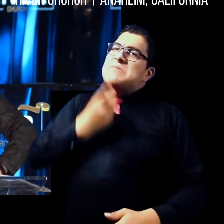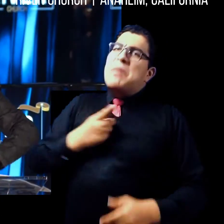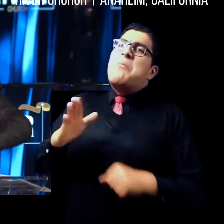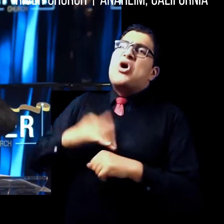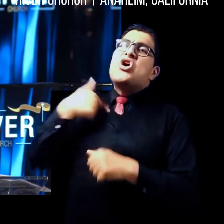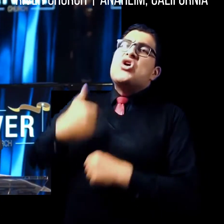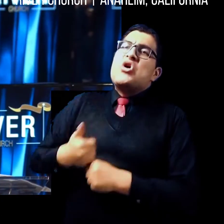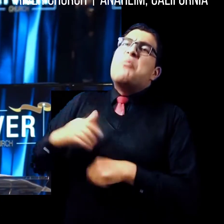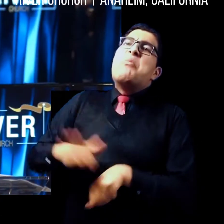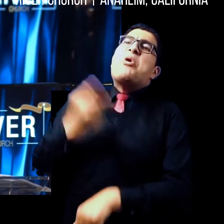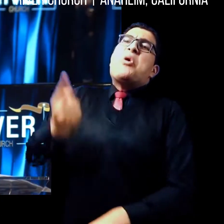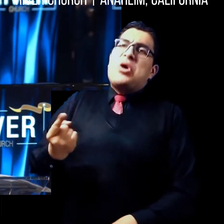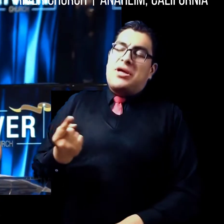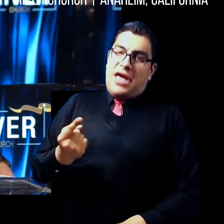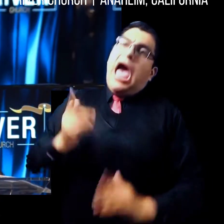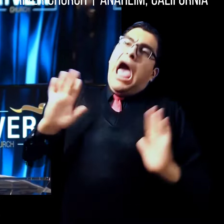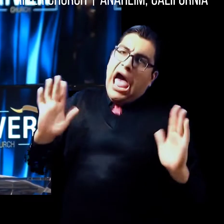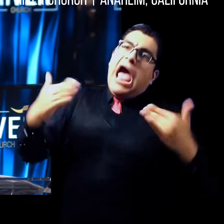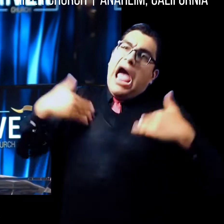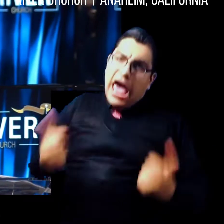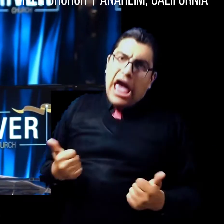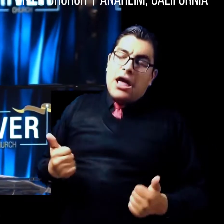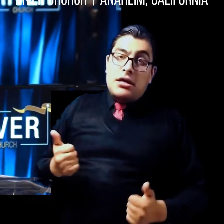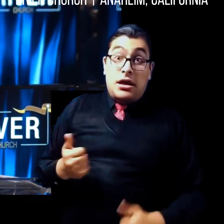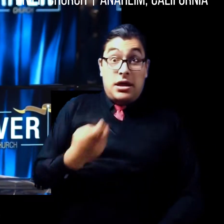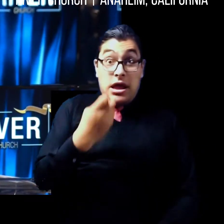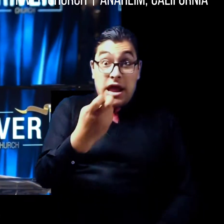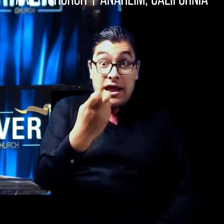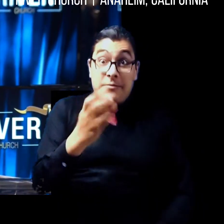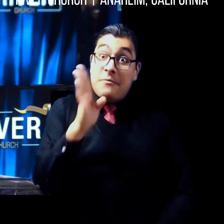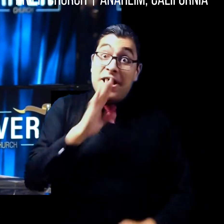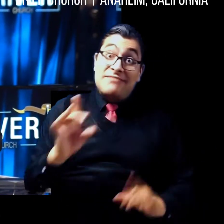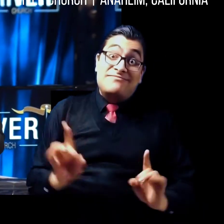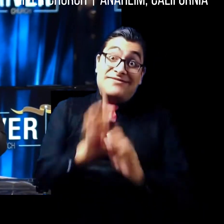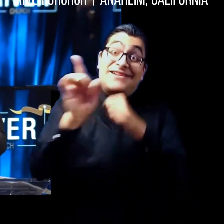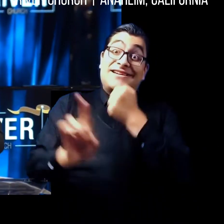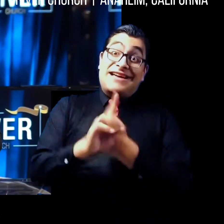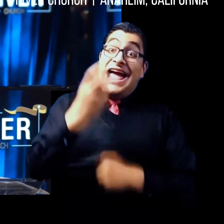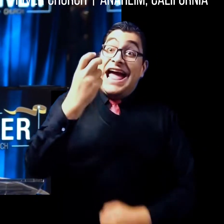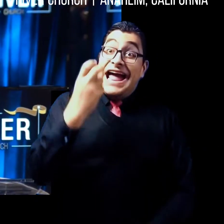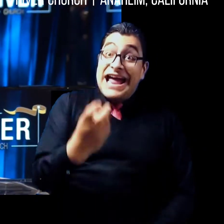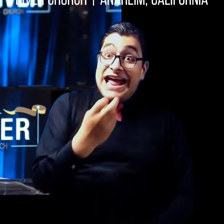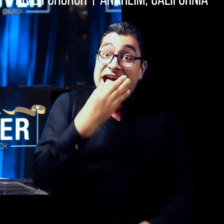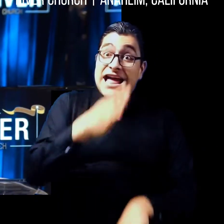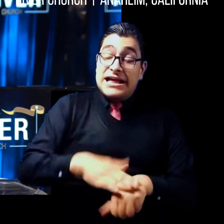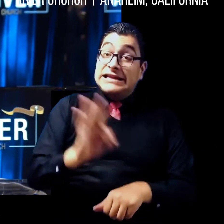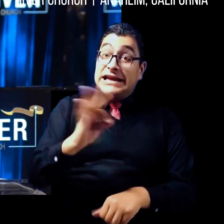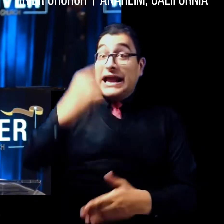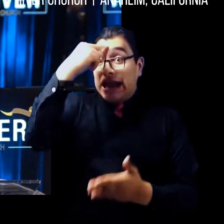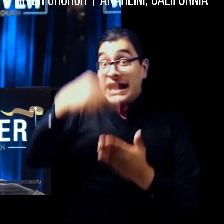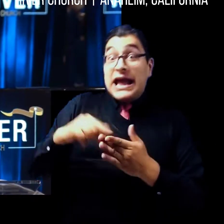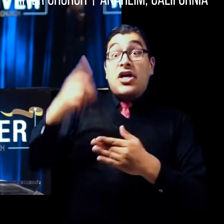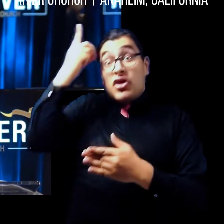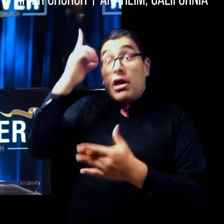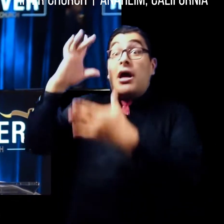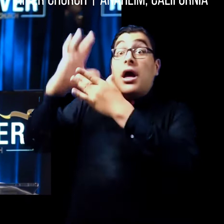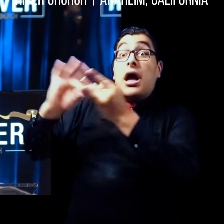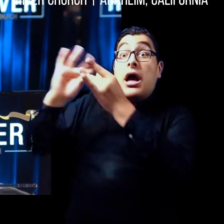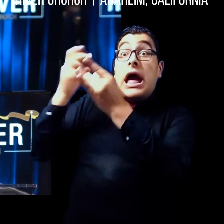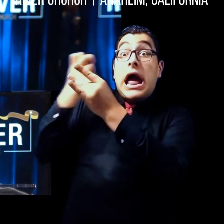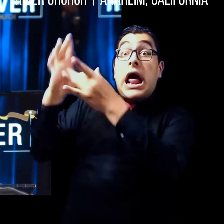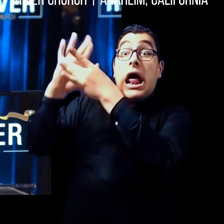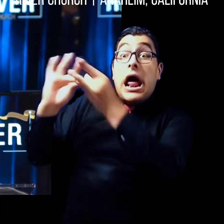estoy sufriendo, entonces yo lo voy a entender. Ahí es cuando yo digo que si crees que una explicación